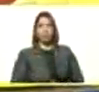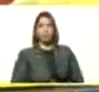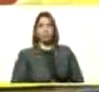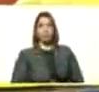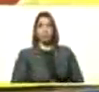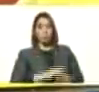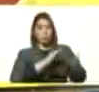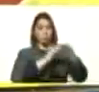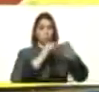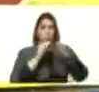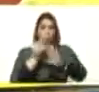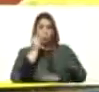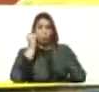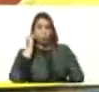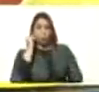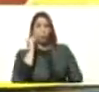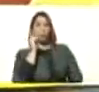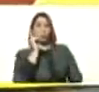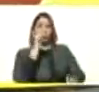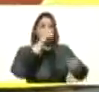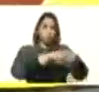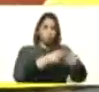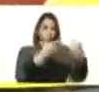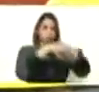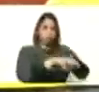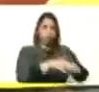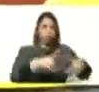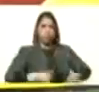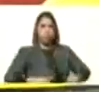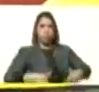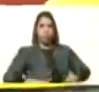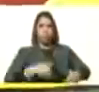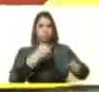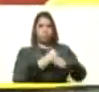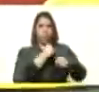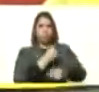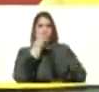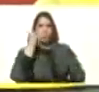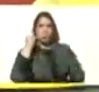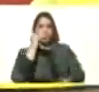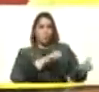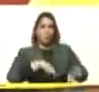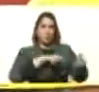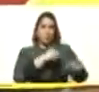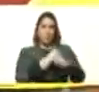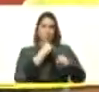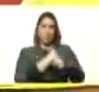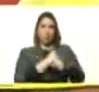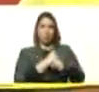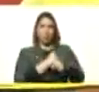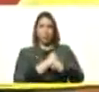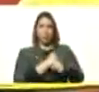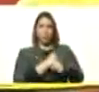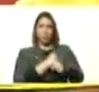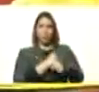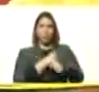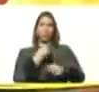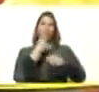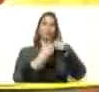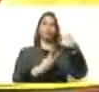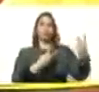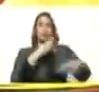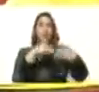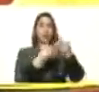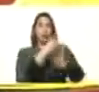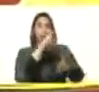las comunas como parte integral del esfuerzo obrero, campesino y comunal, como consigna hacia el 2030,